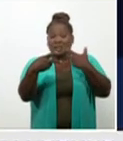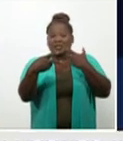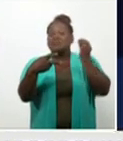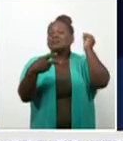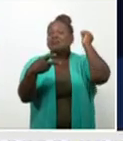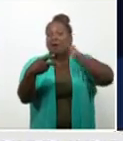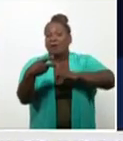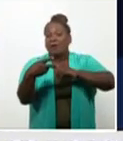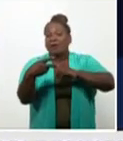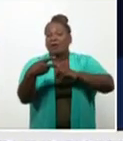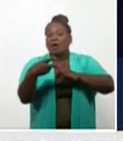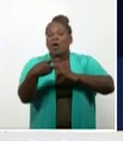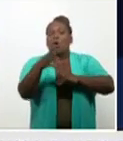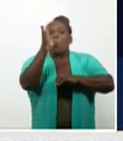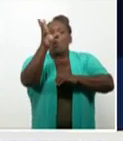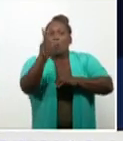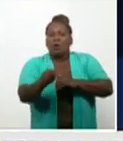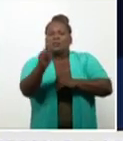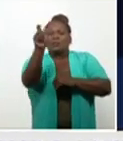a cuántas personas